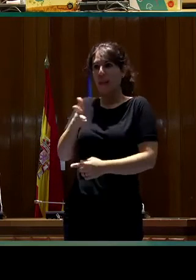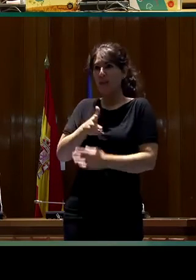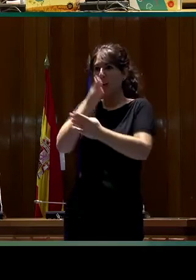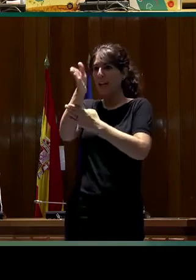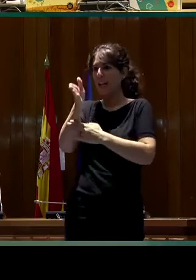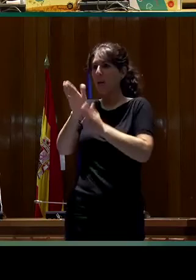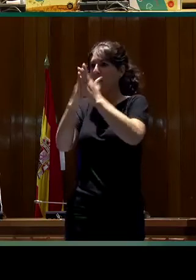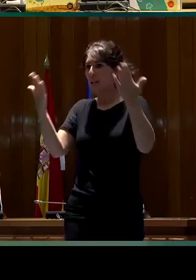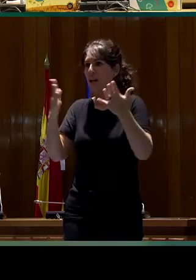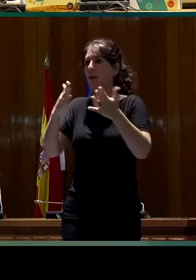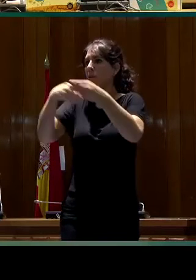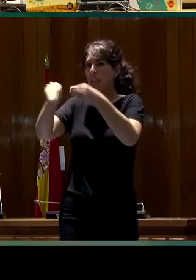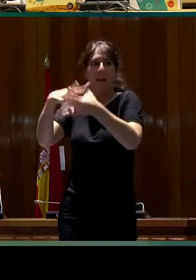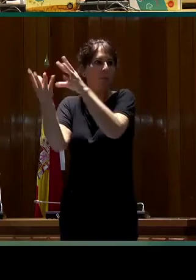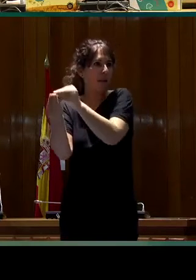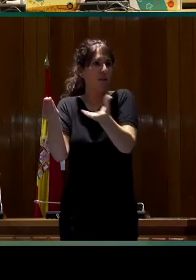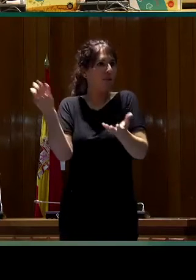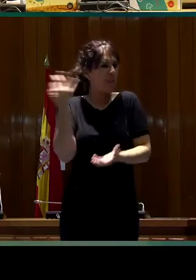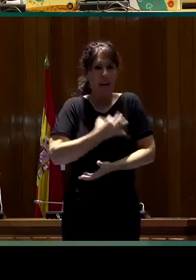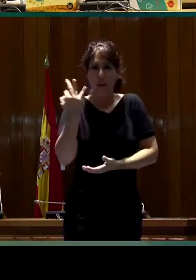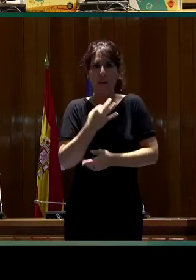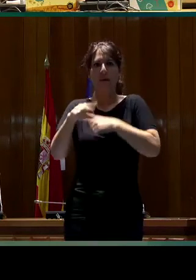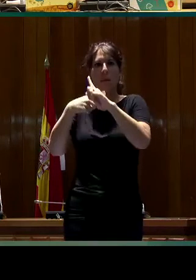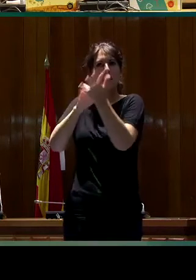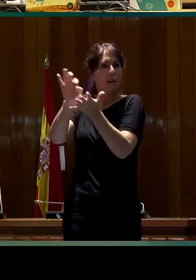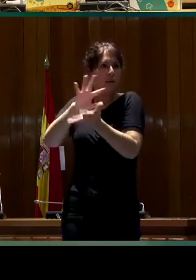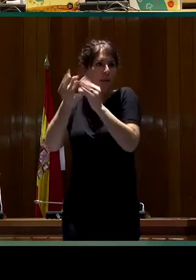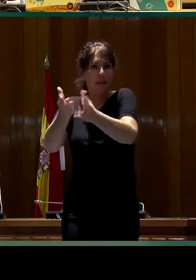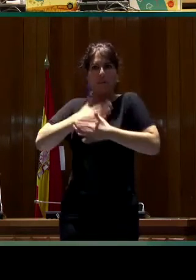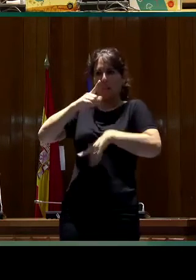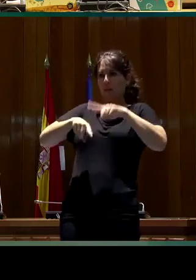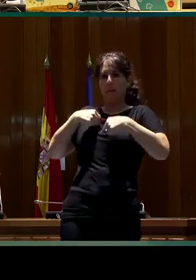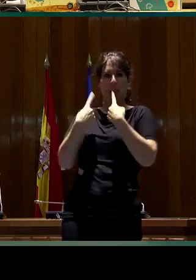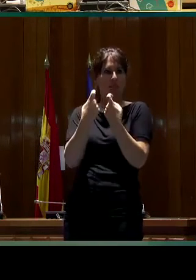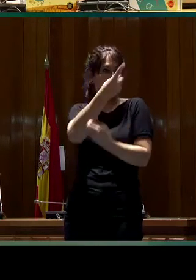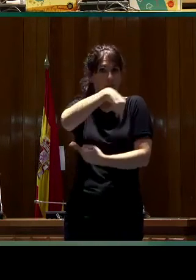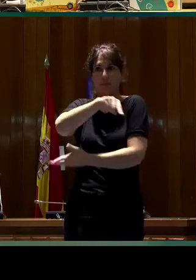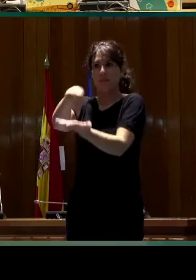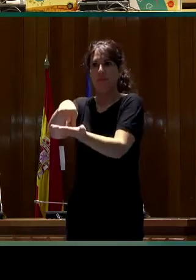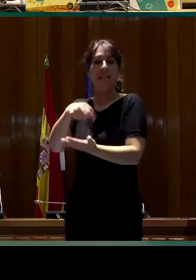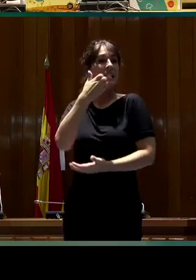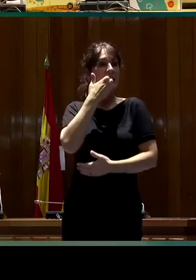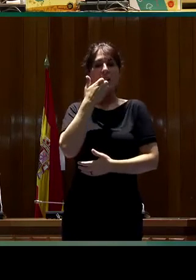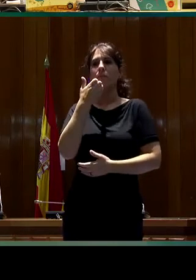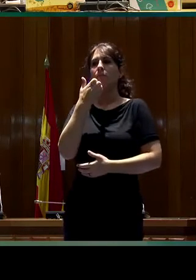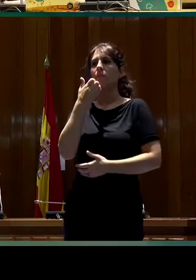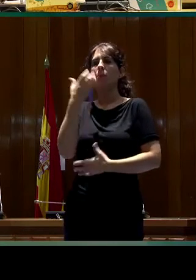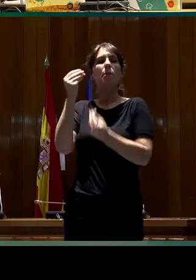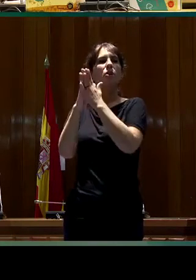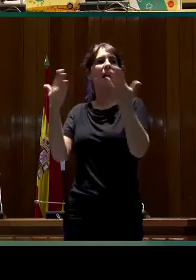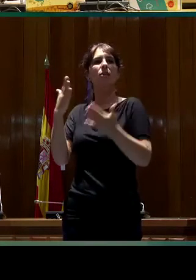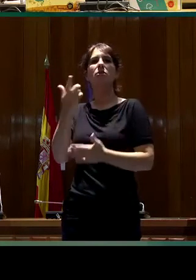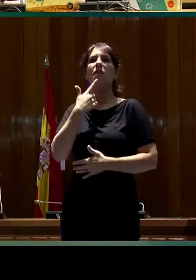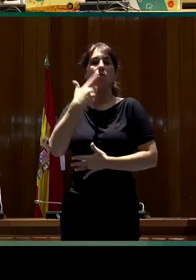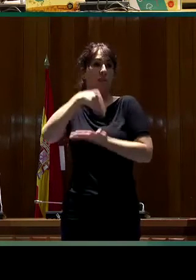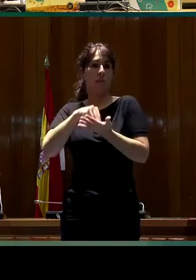haya materiales adaptados y servicios adaptados a vuestras necesidades. Y si vosotros no veis, porque yo los bibliotecarios cuando hago una conferencia me dicen, es que las personas